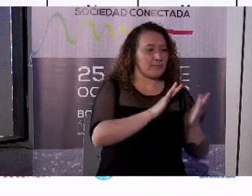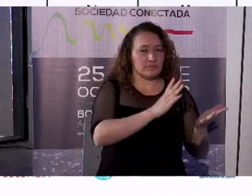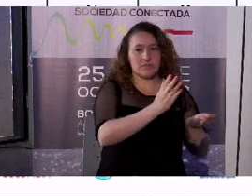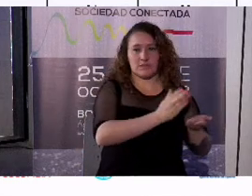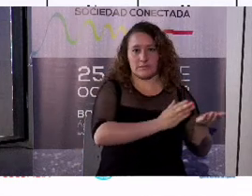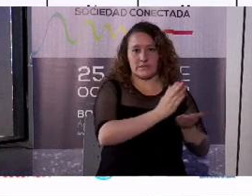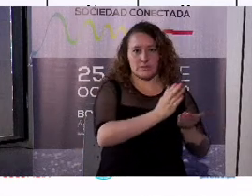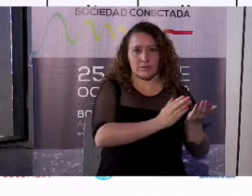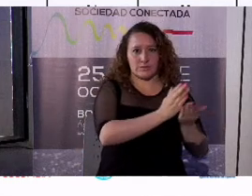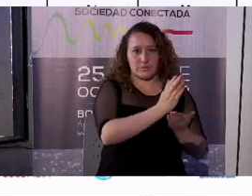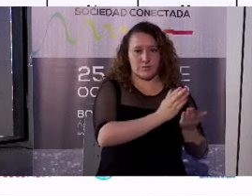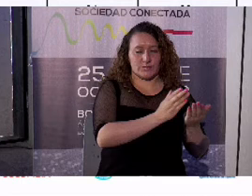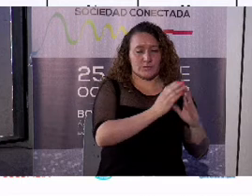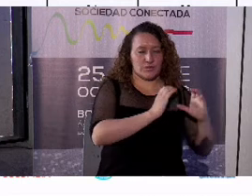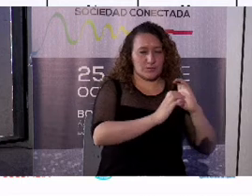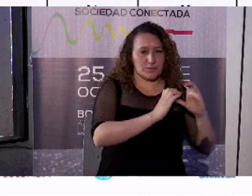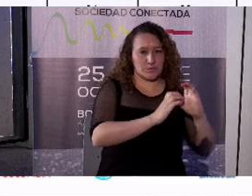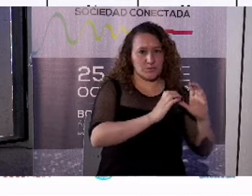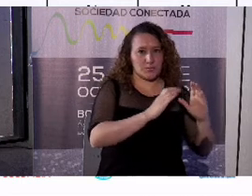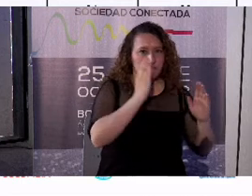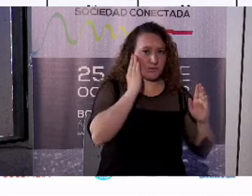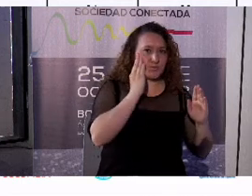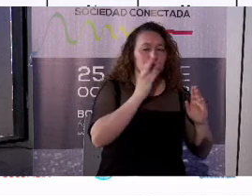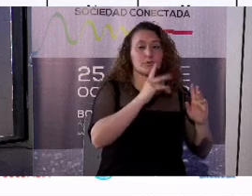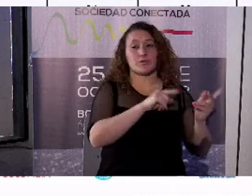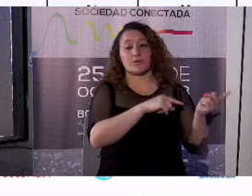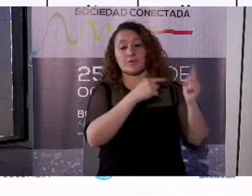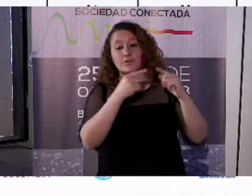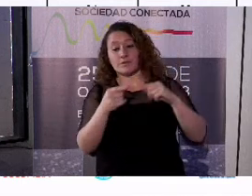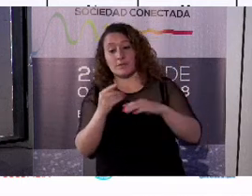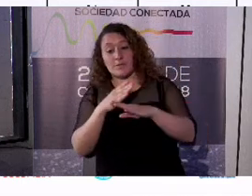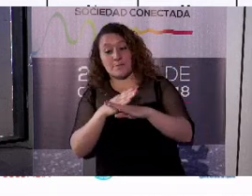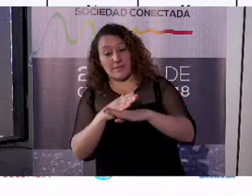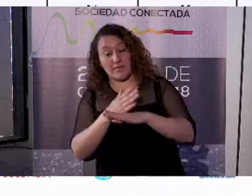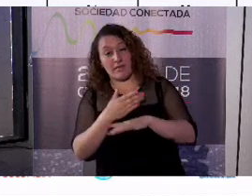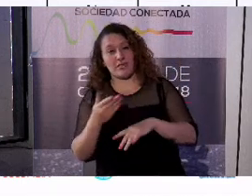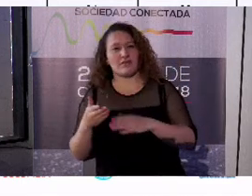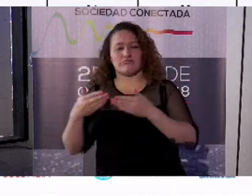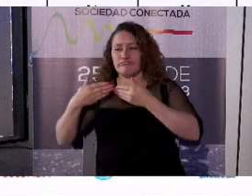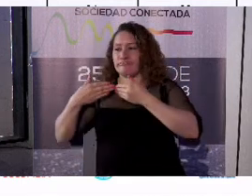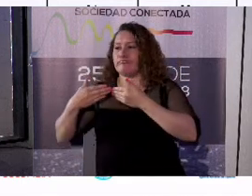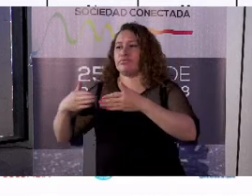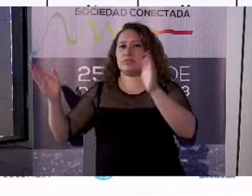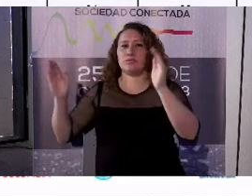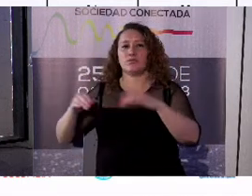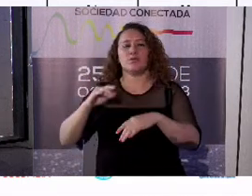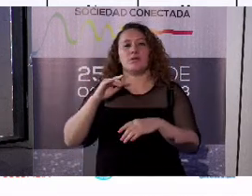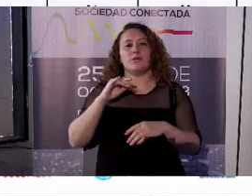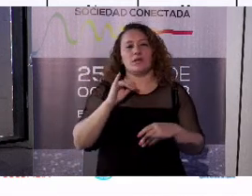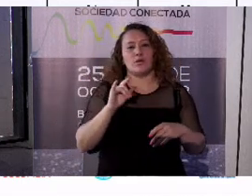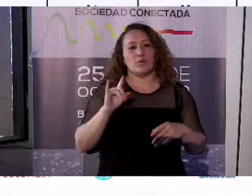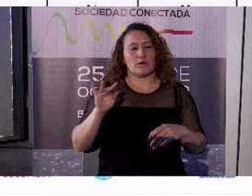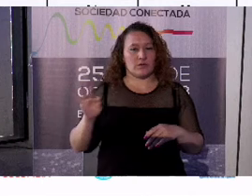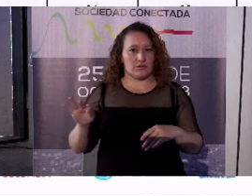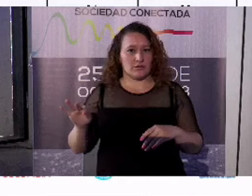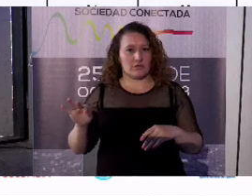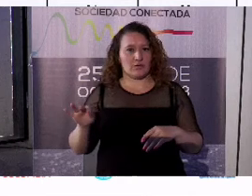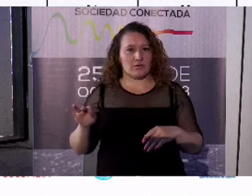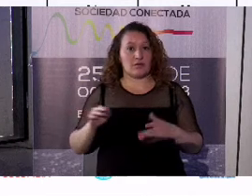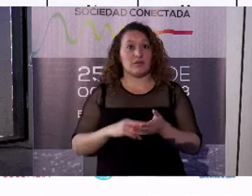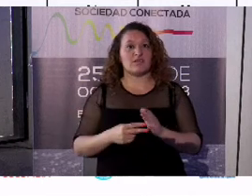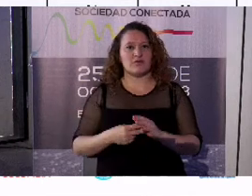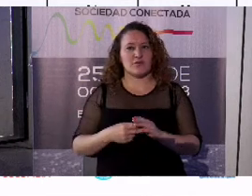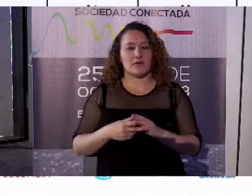en comunicaciones móviles y la mitad de la Banda abierta para servicio de iot O sea que todos los equipos de